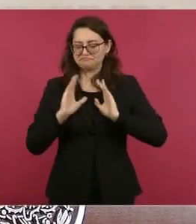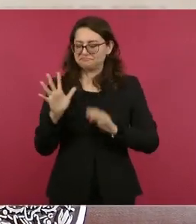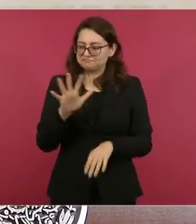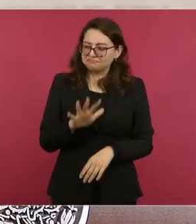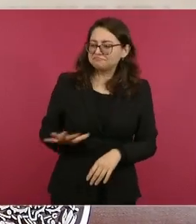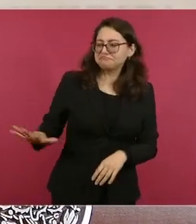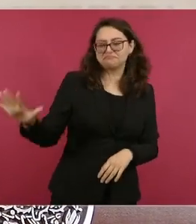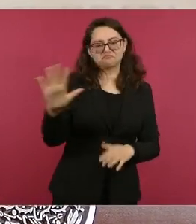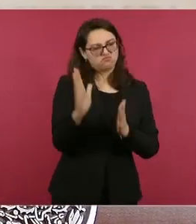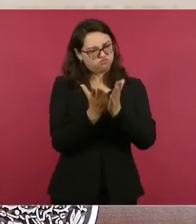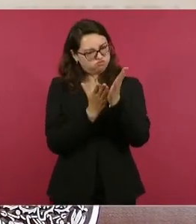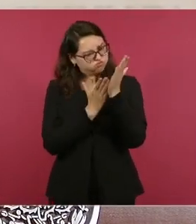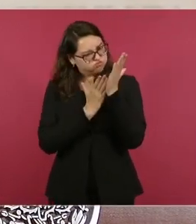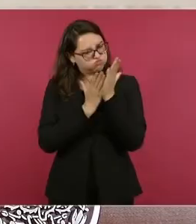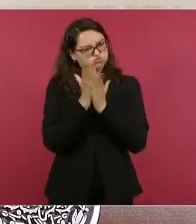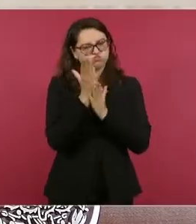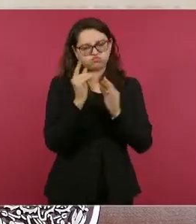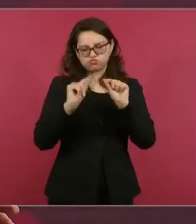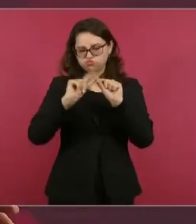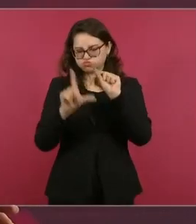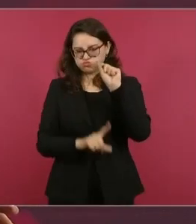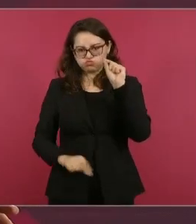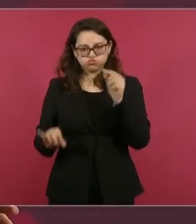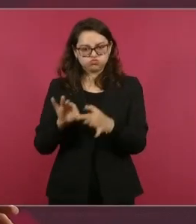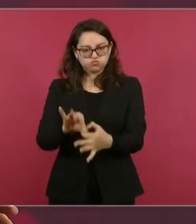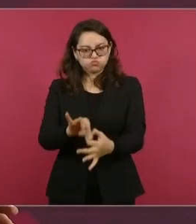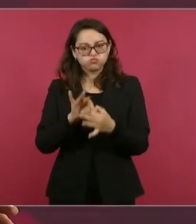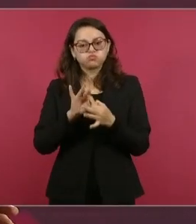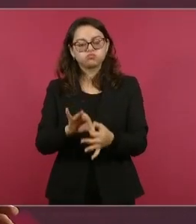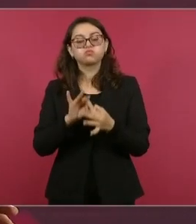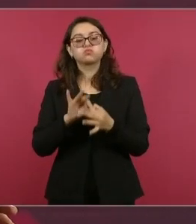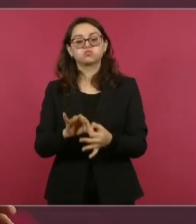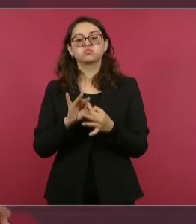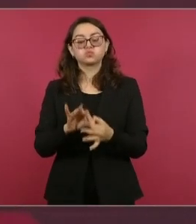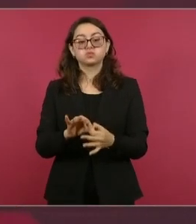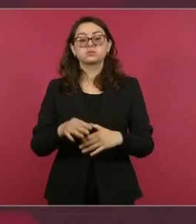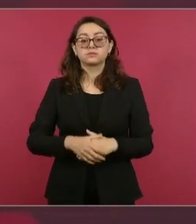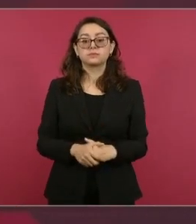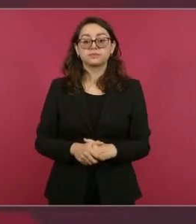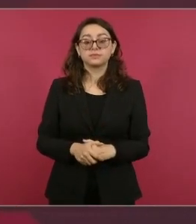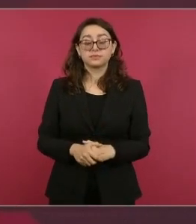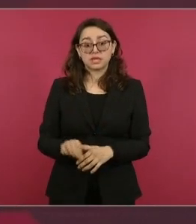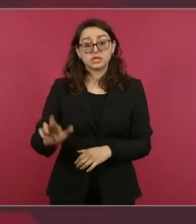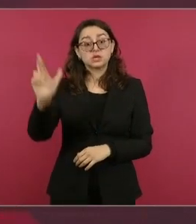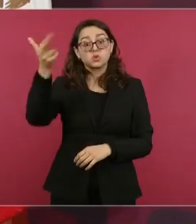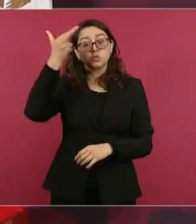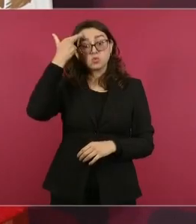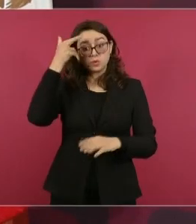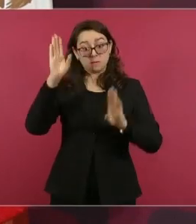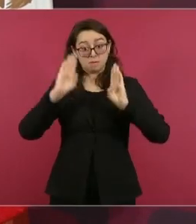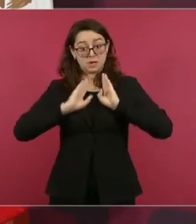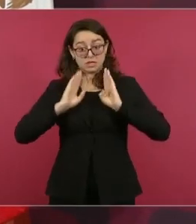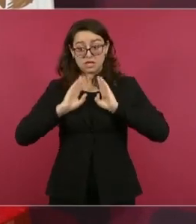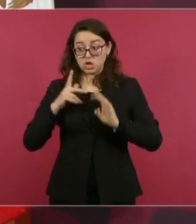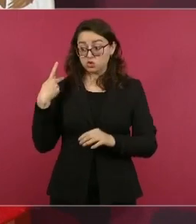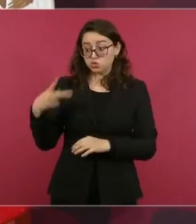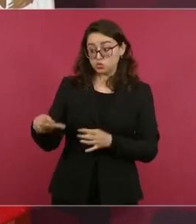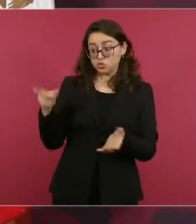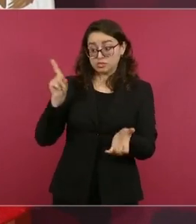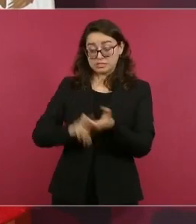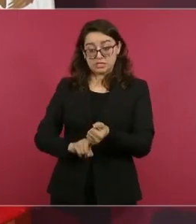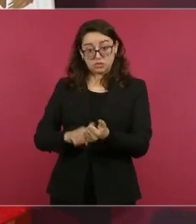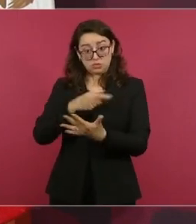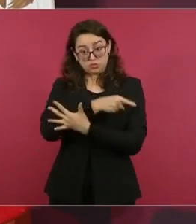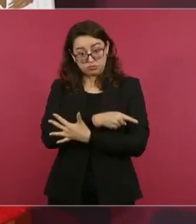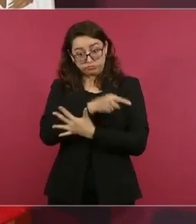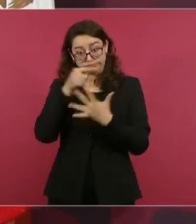leales. Yo una vez les hablé de las misiones que tiene, por ejemplo, el